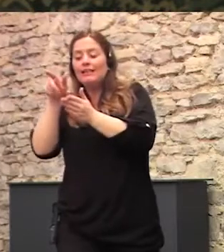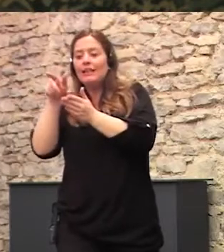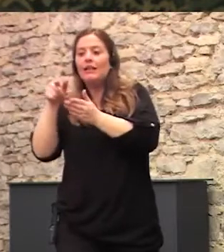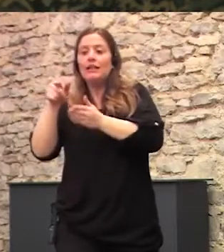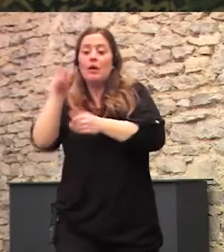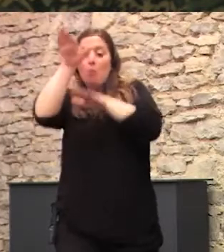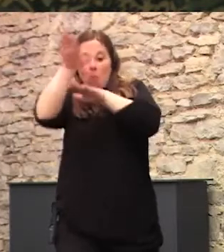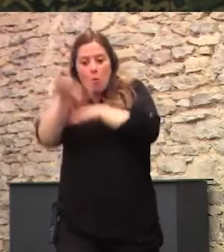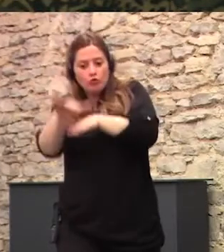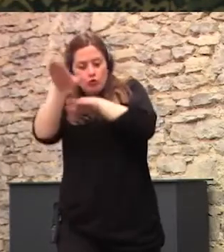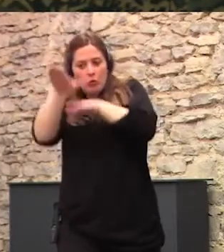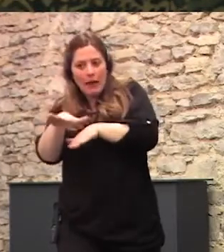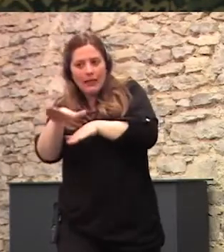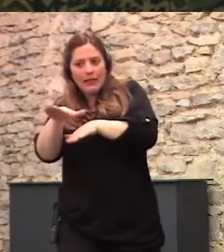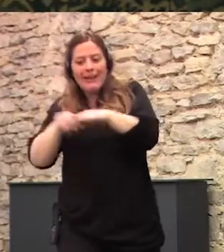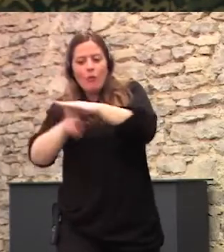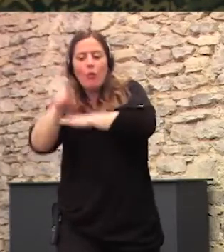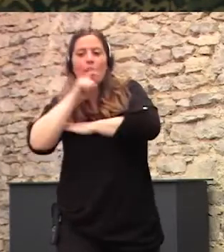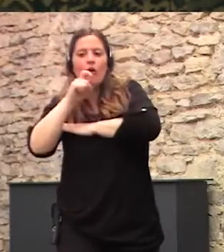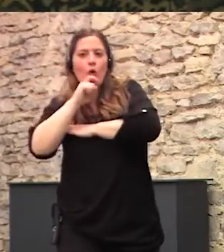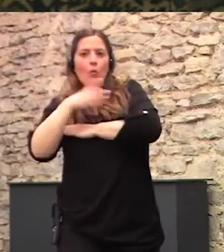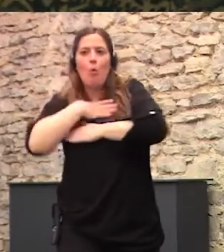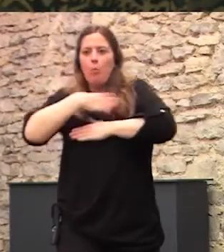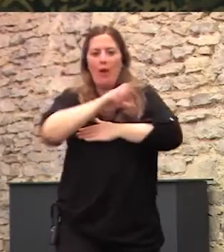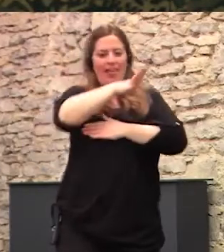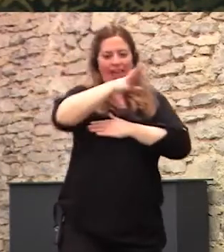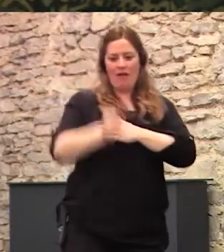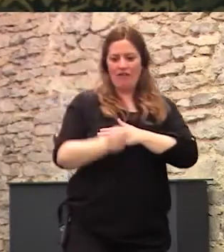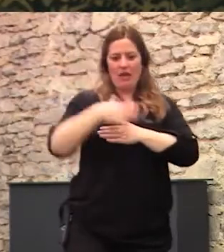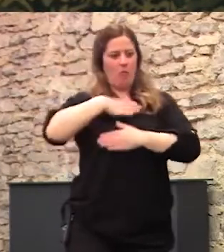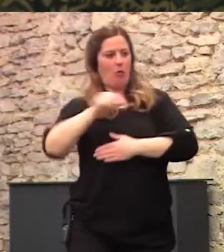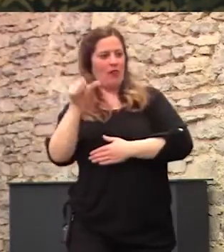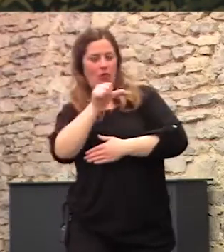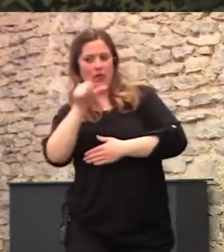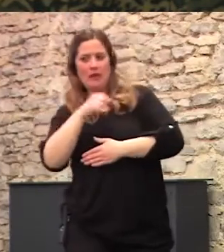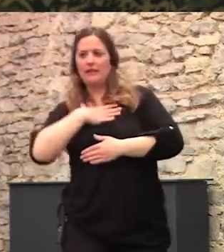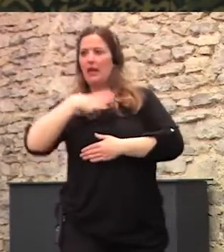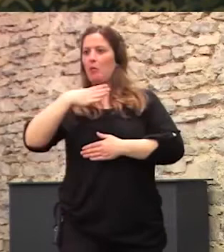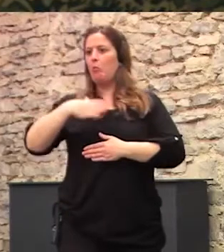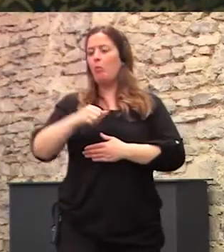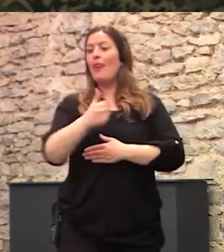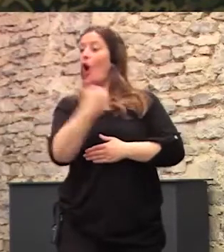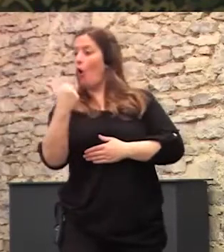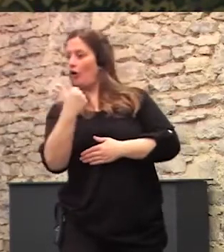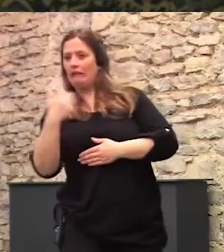puede ser en África, que puede ser en Oriente, etc.